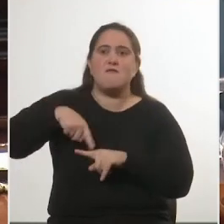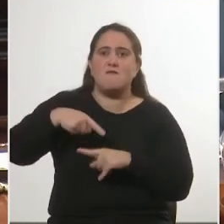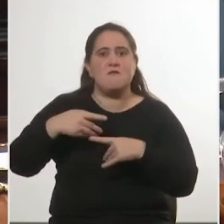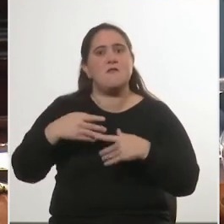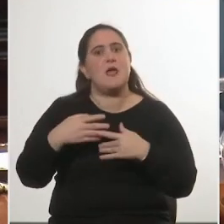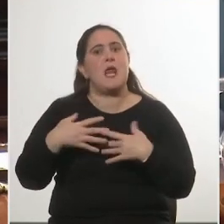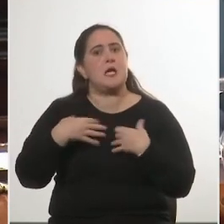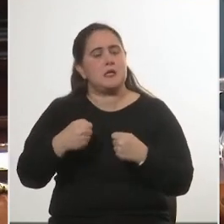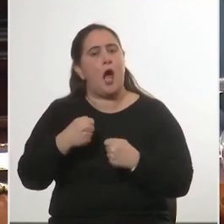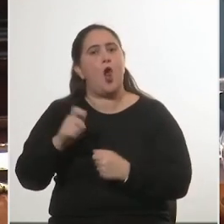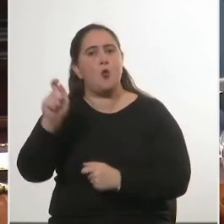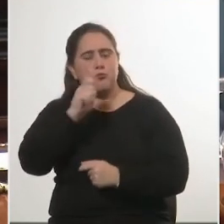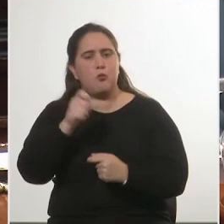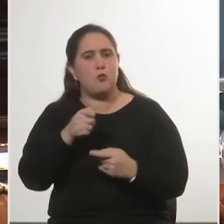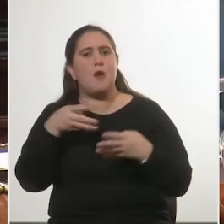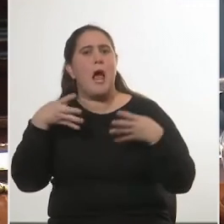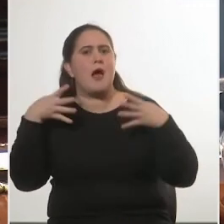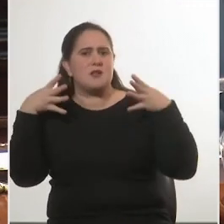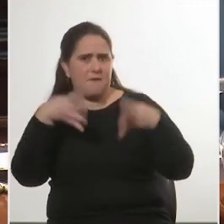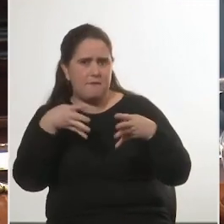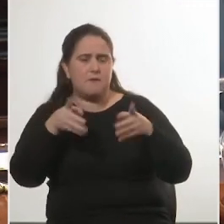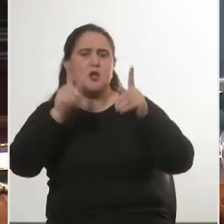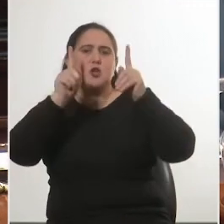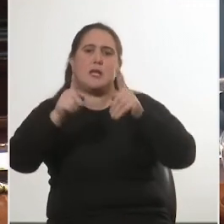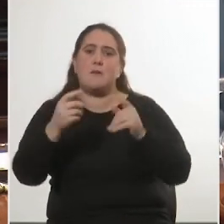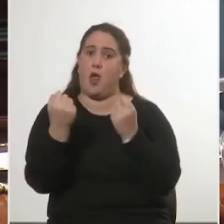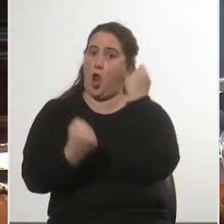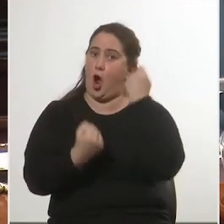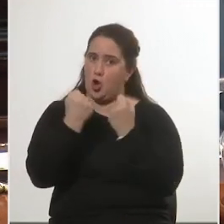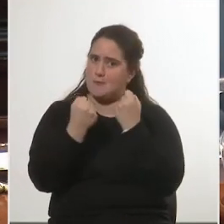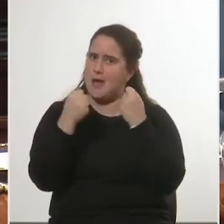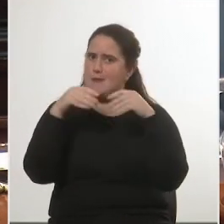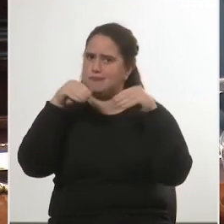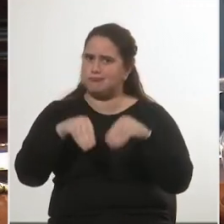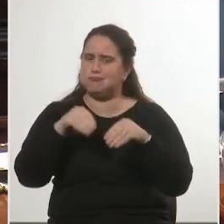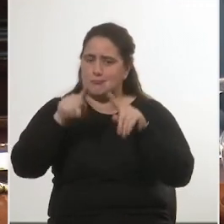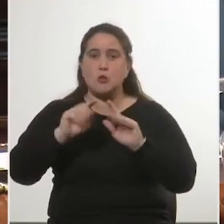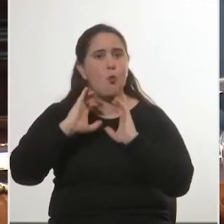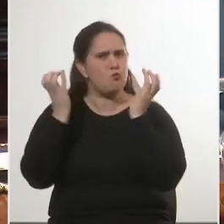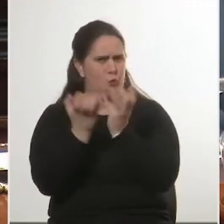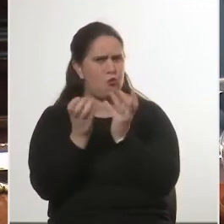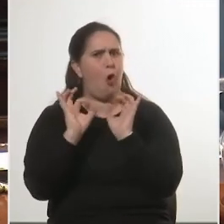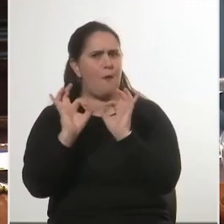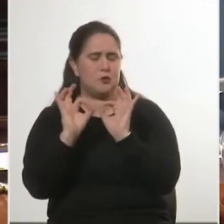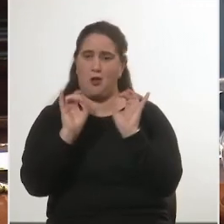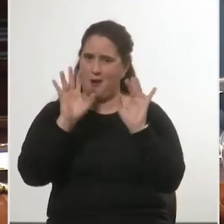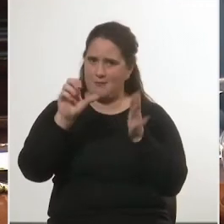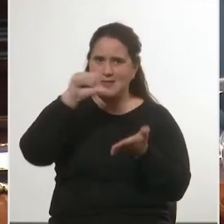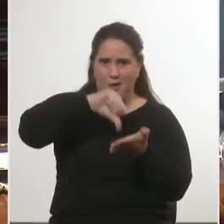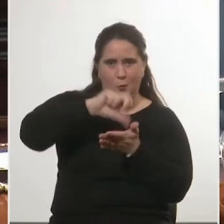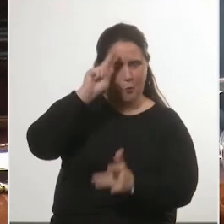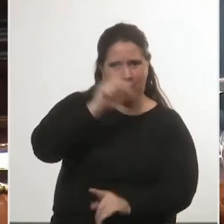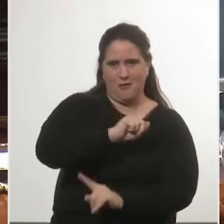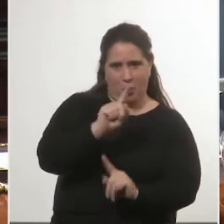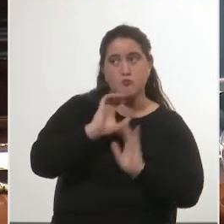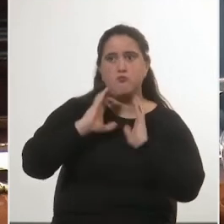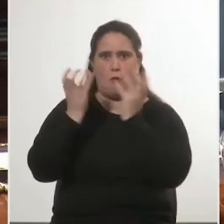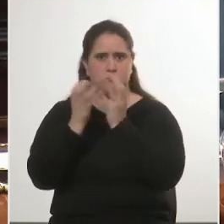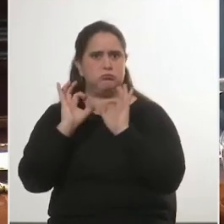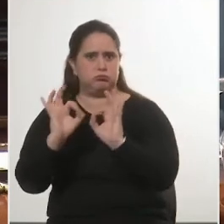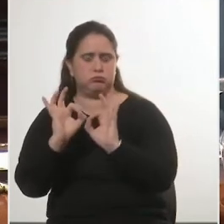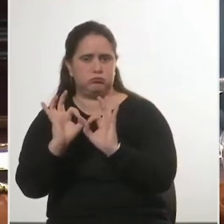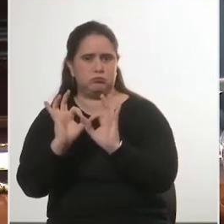salud pública y la economía de los países en todo el mundo, no solamente en Uruguay. Si